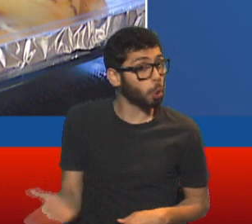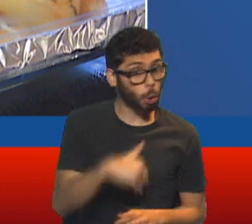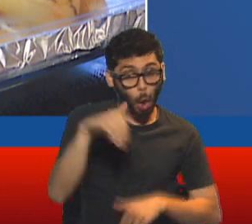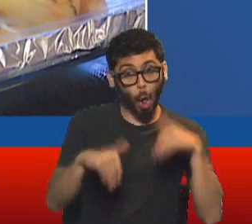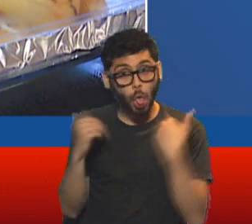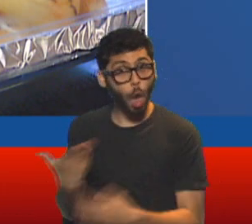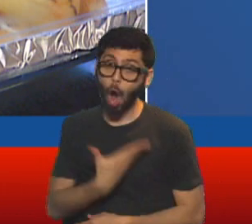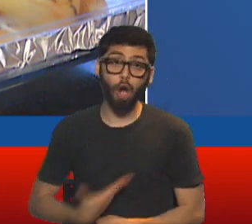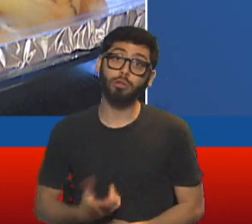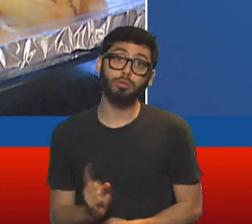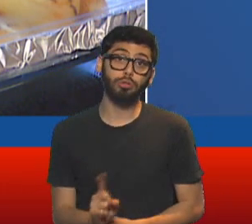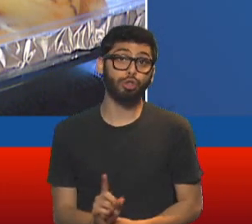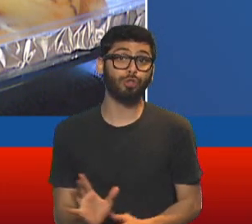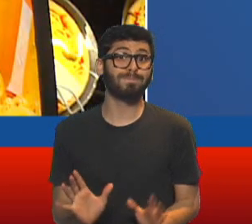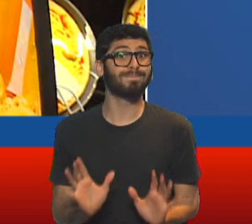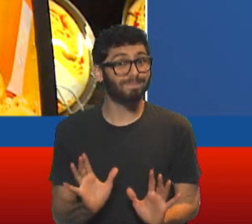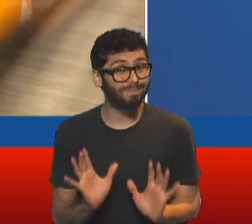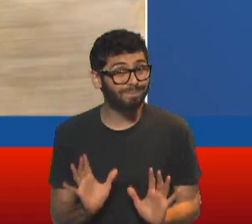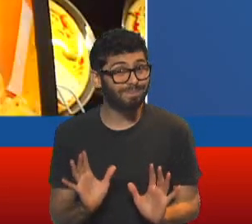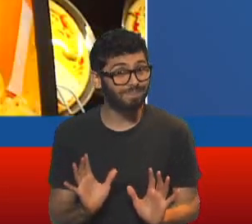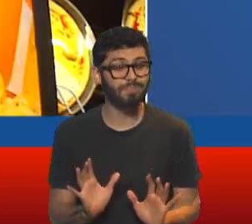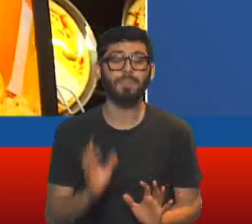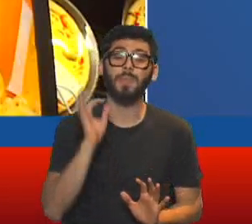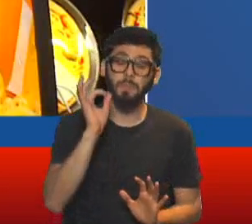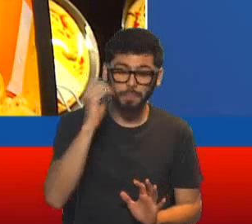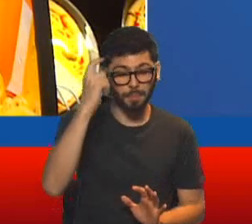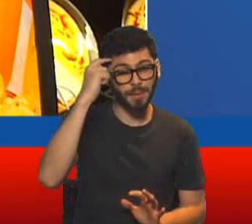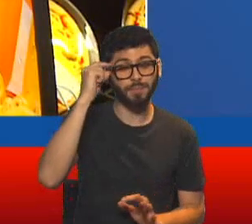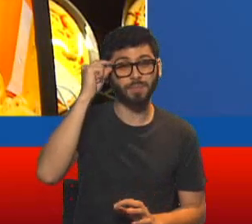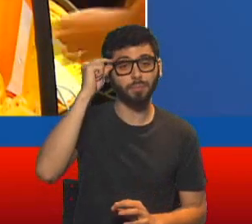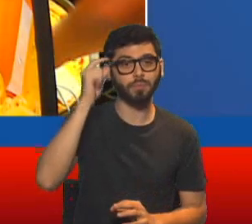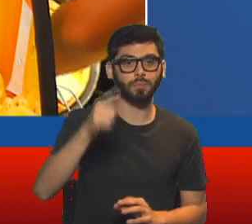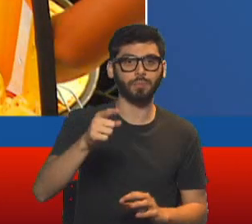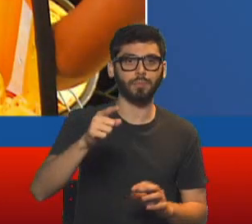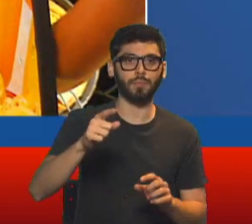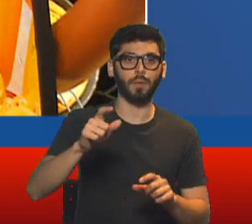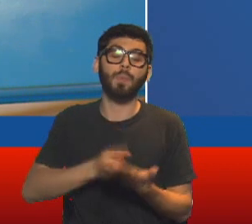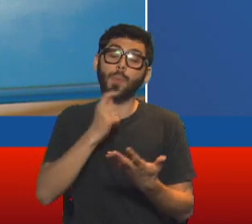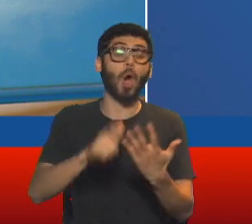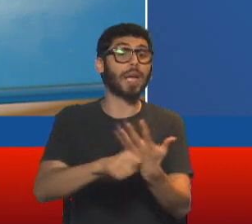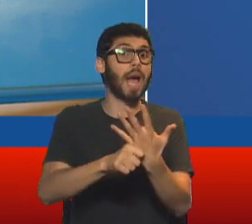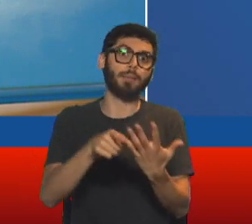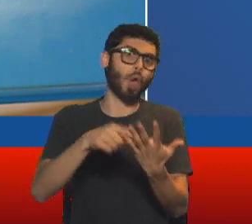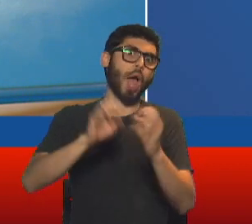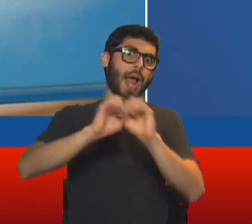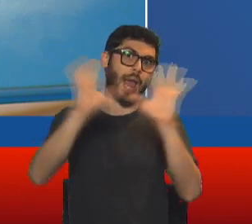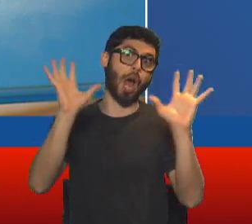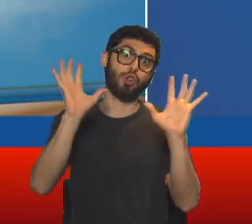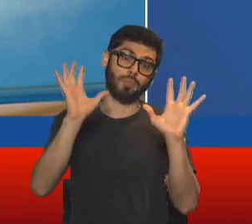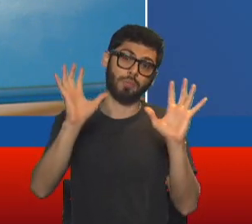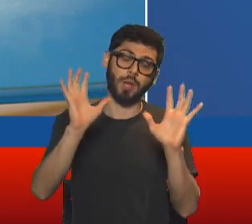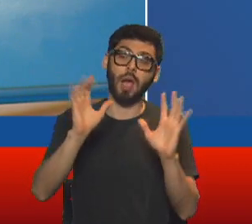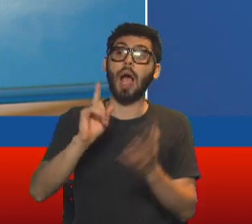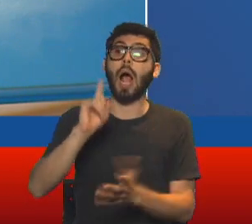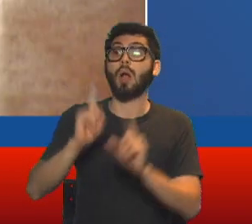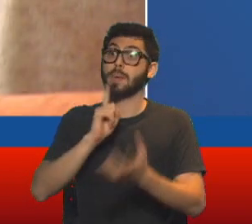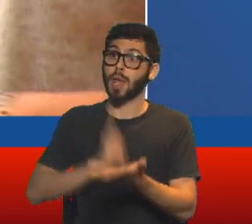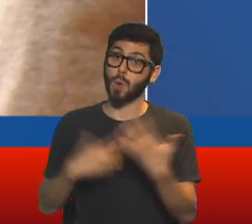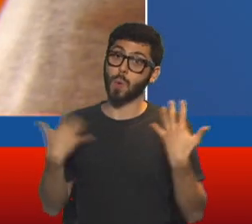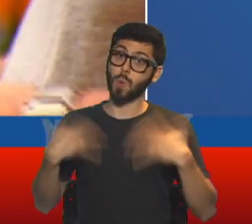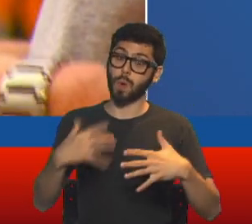laburantes cuando dicen hay que terminar con la indemnización, con la doble indemnización y con las indemnizaciones y empezar a hablar de un seguro